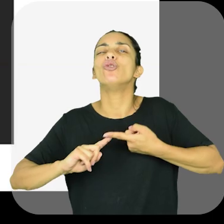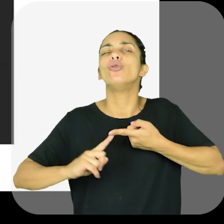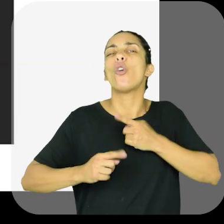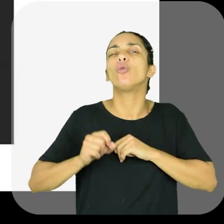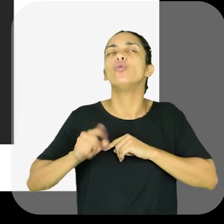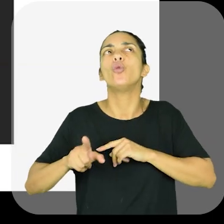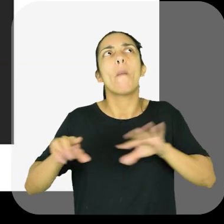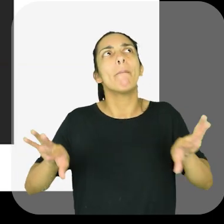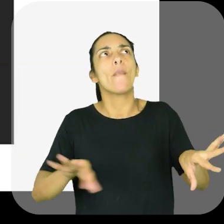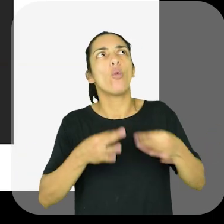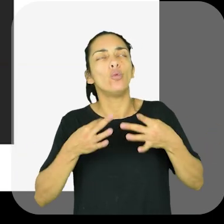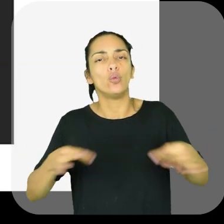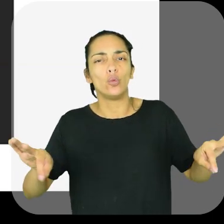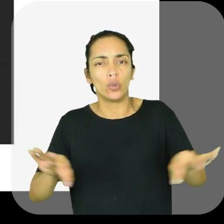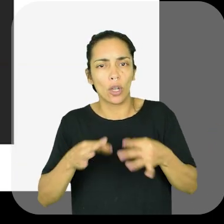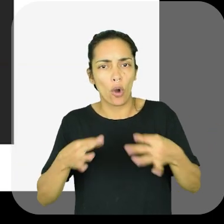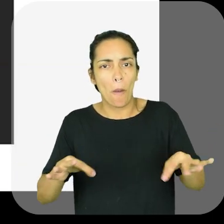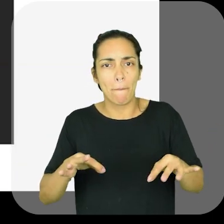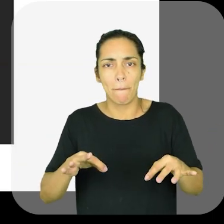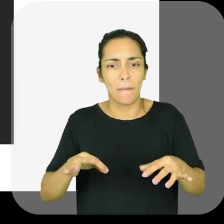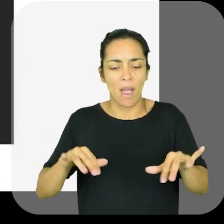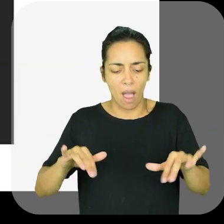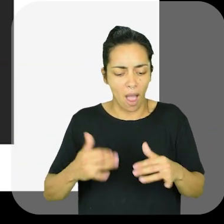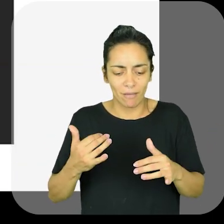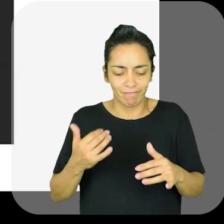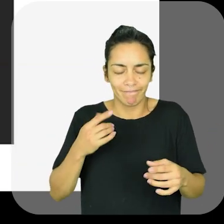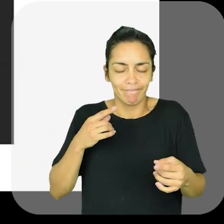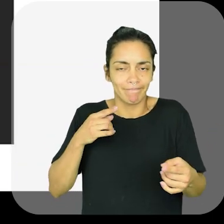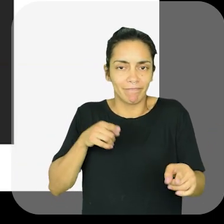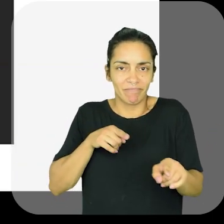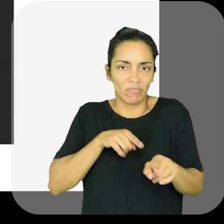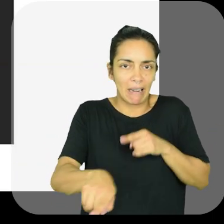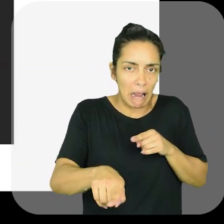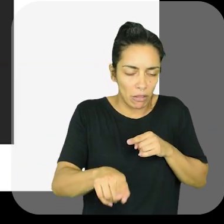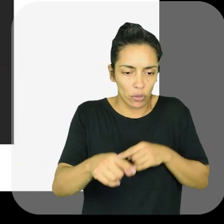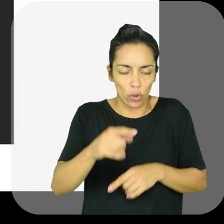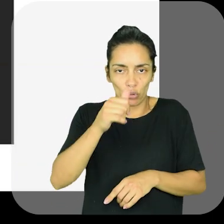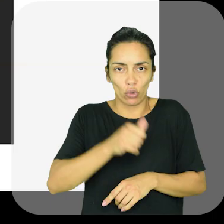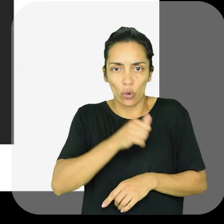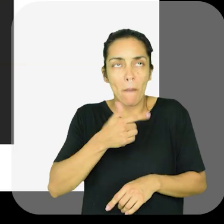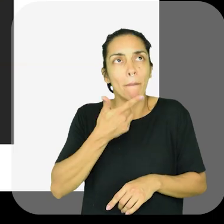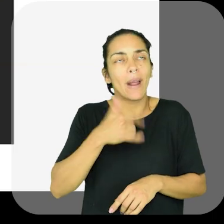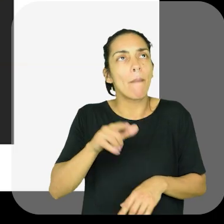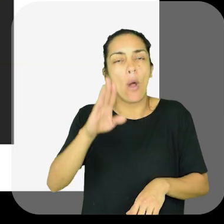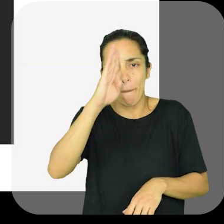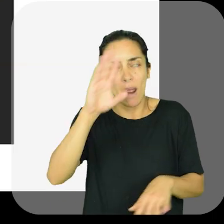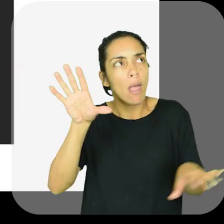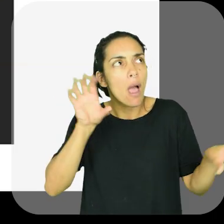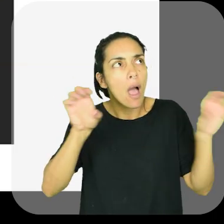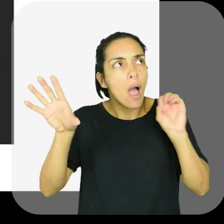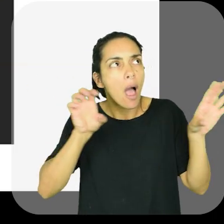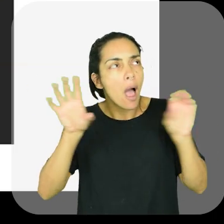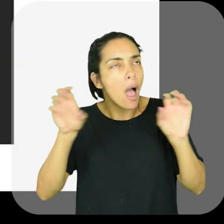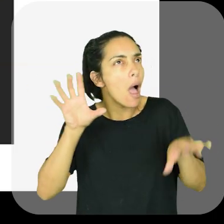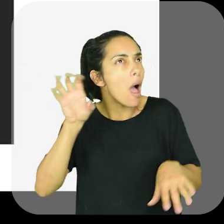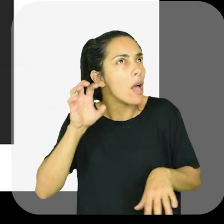¿cierto? Los músicos la resuelven de alguna manera, entonces aprenden música de oído, aprenden